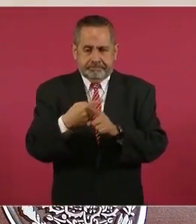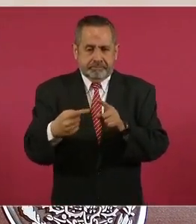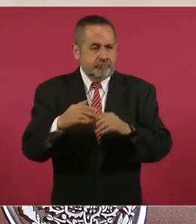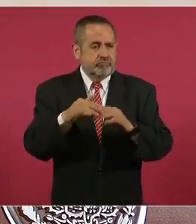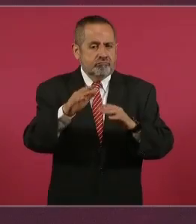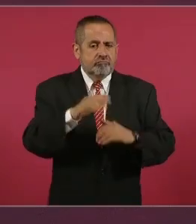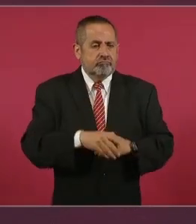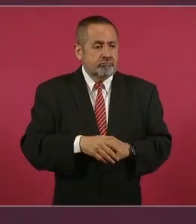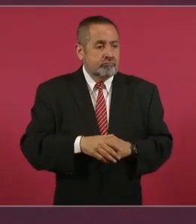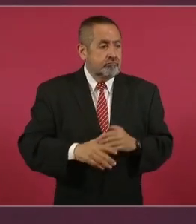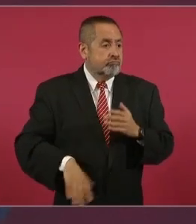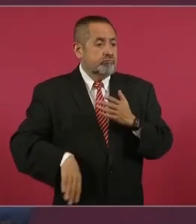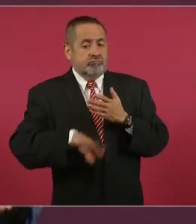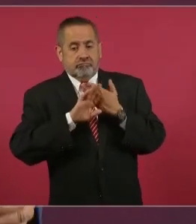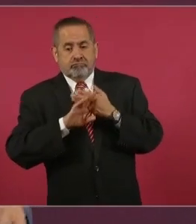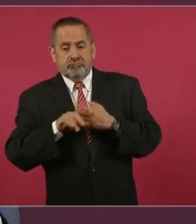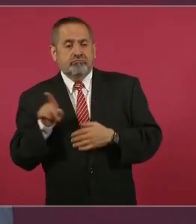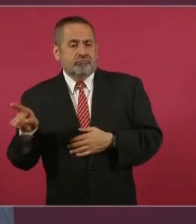están en contra de nosotros,